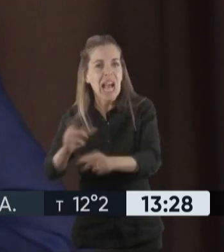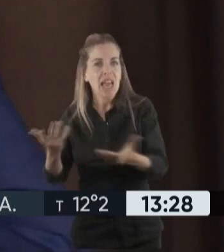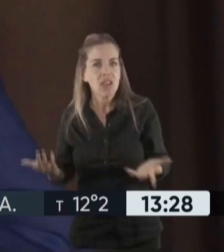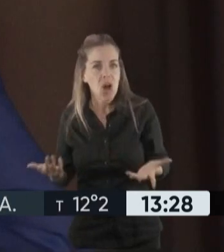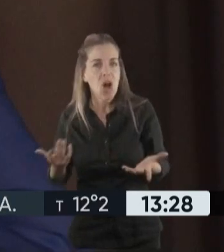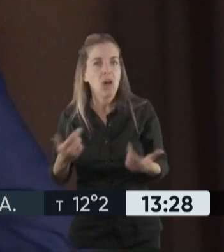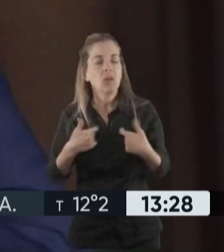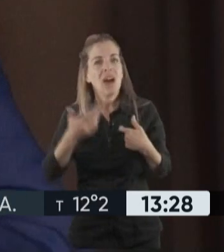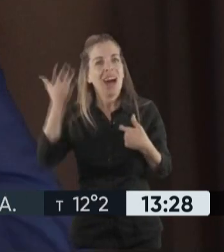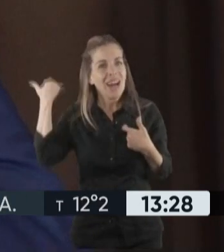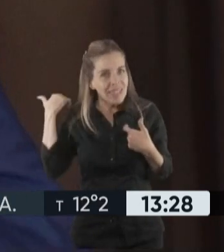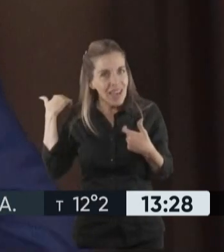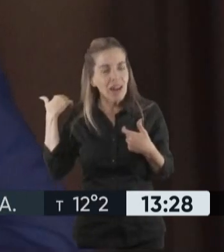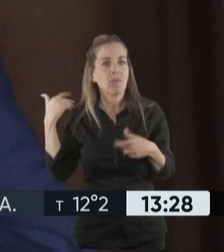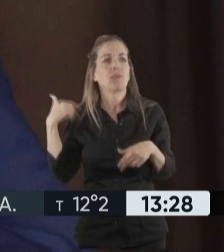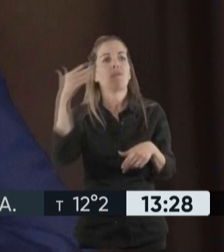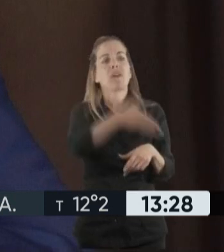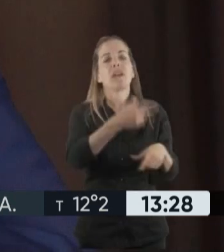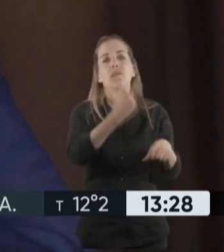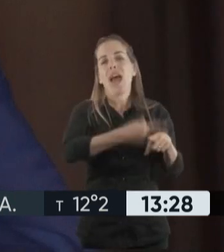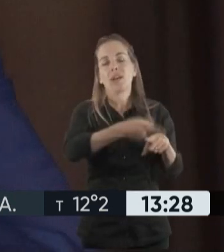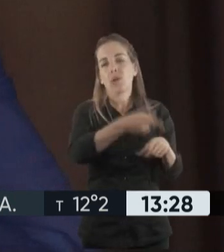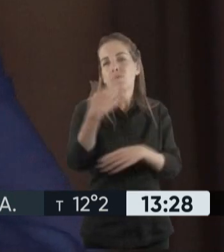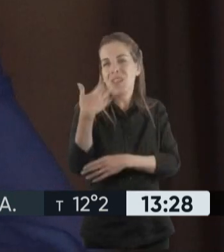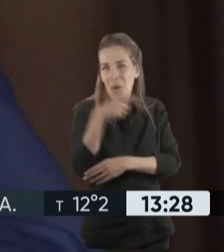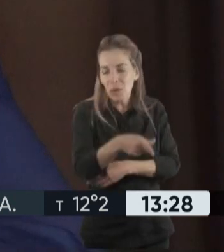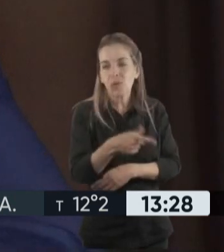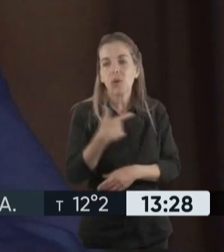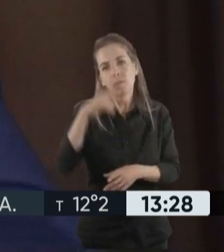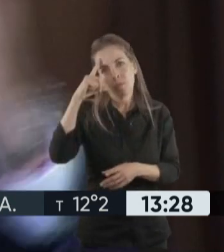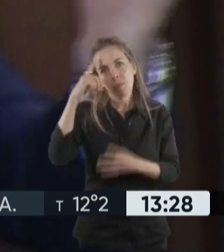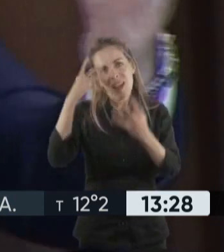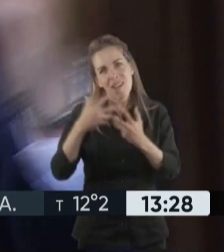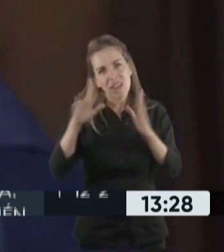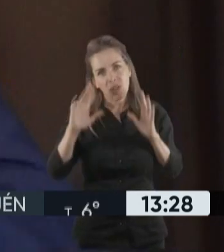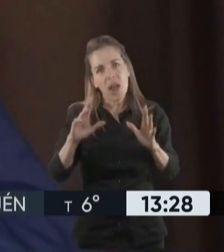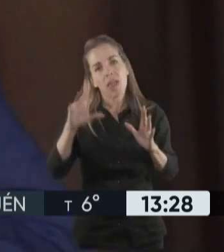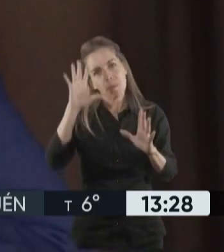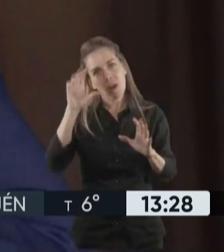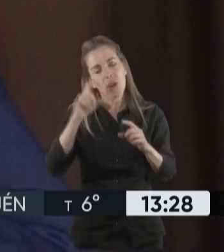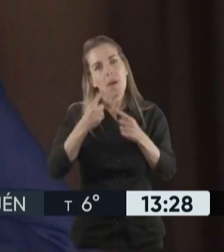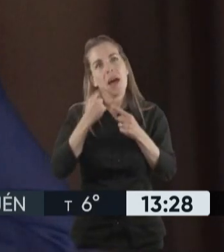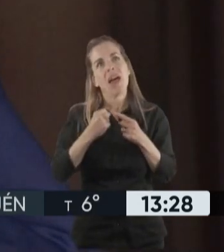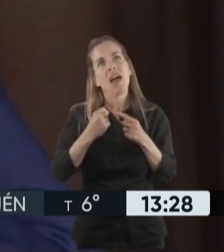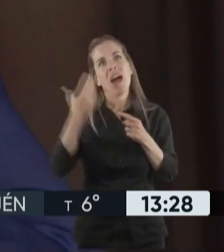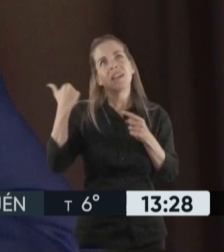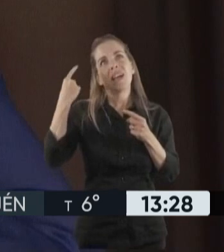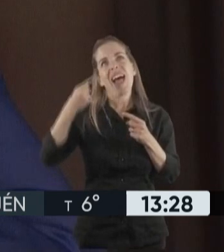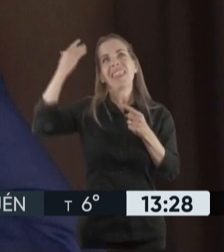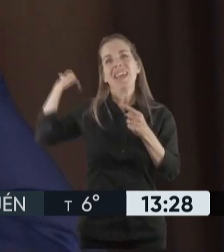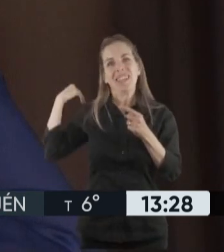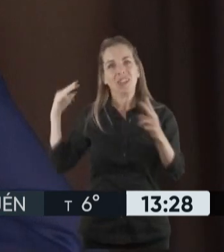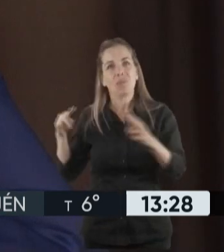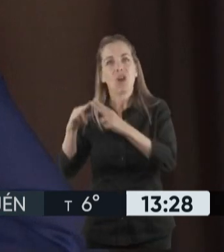Ayer recordaba yo, en ese discurso que me tocó dar, que estuve antes de ayer con el presidente